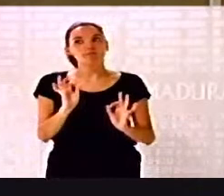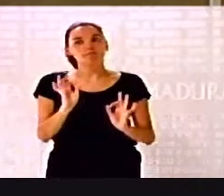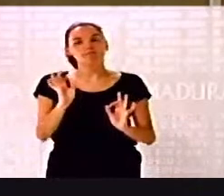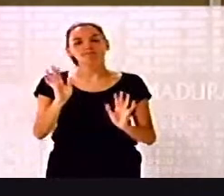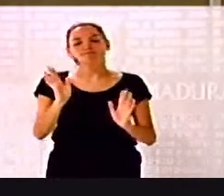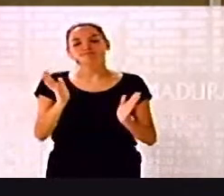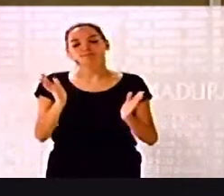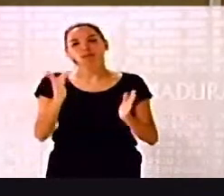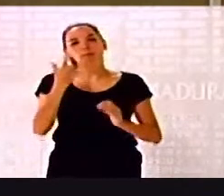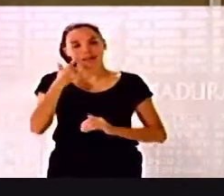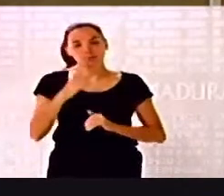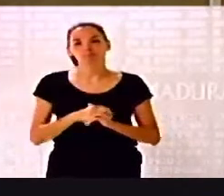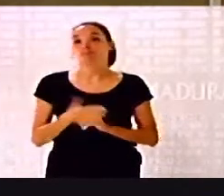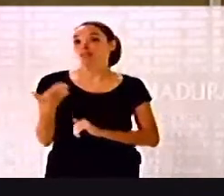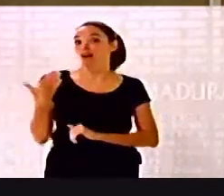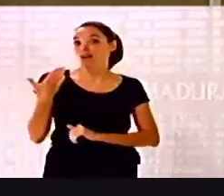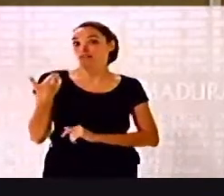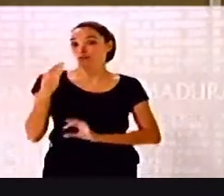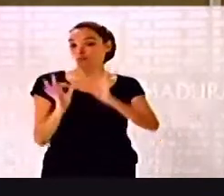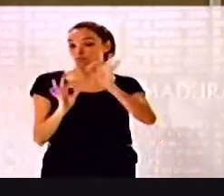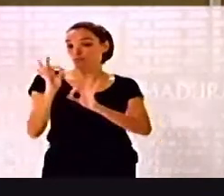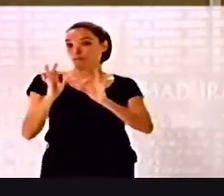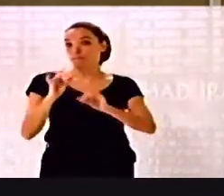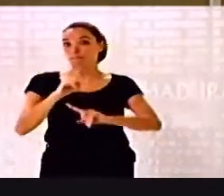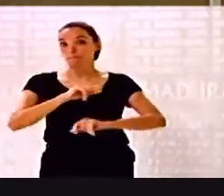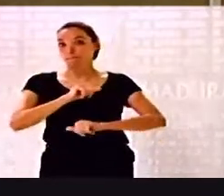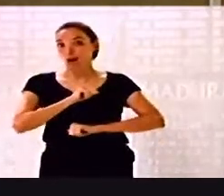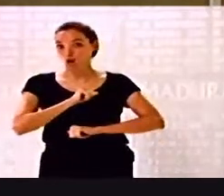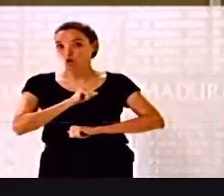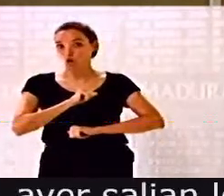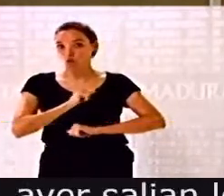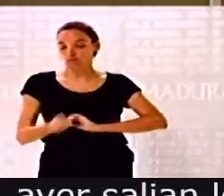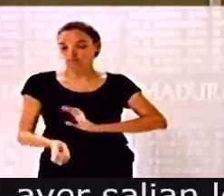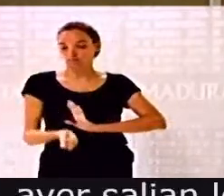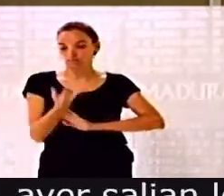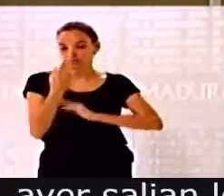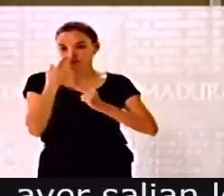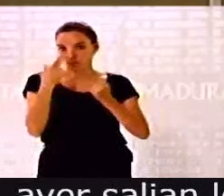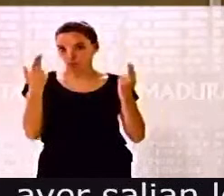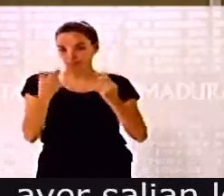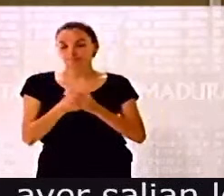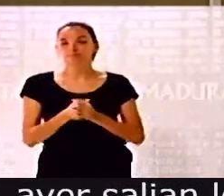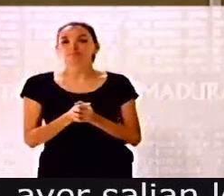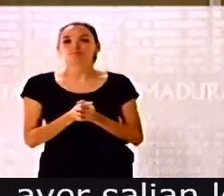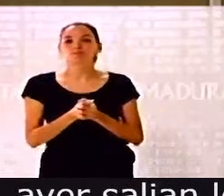ayer salían los datos del paro. Ayer salían los datos del paro.